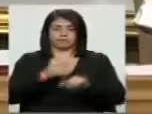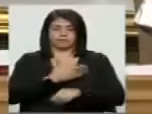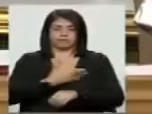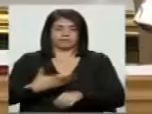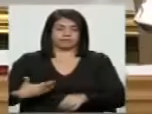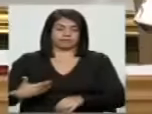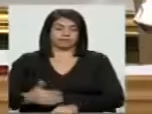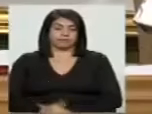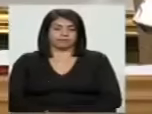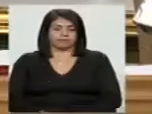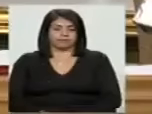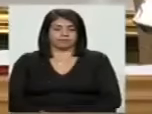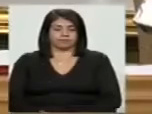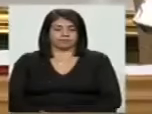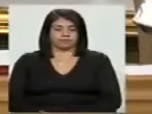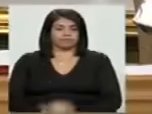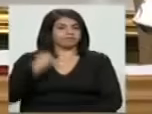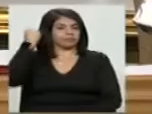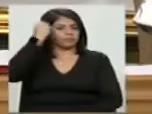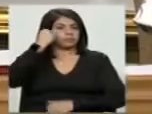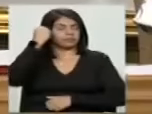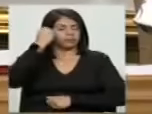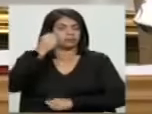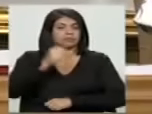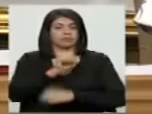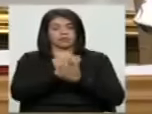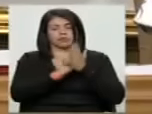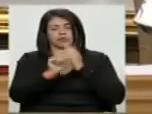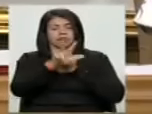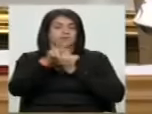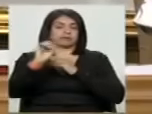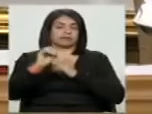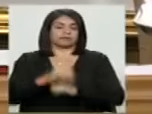presidente. En consideración el artículo